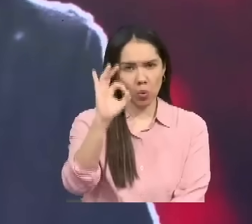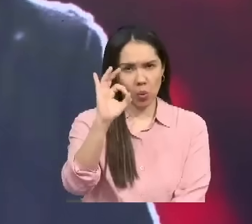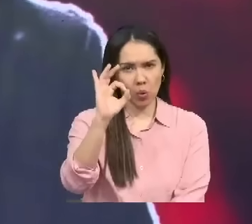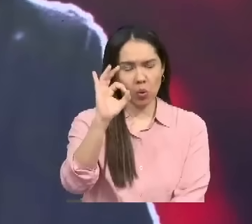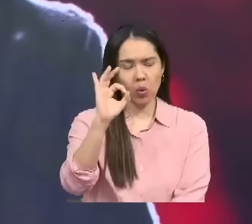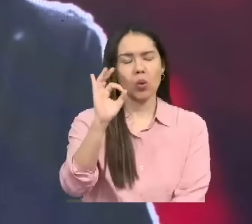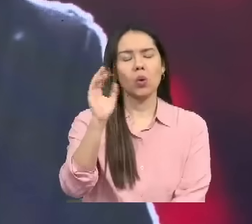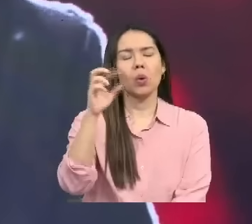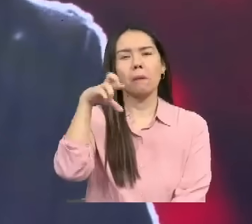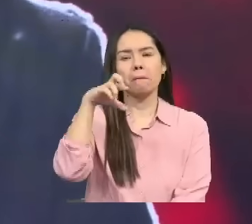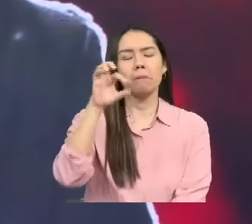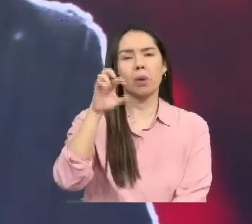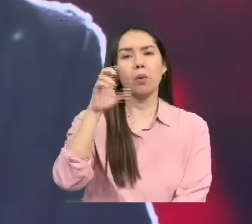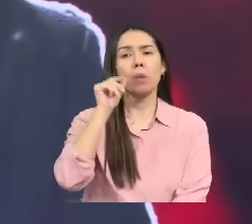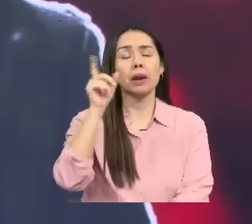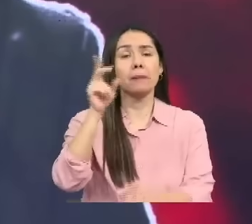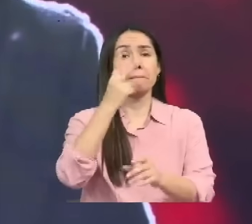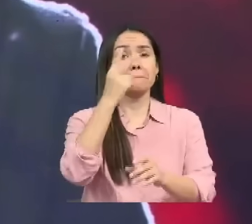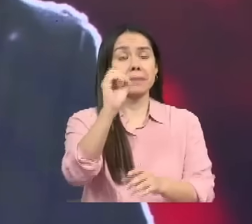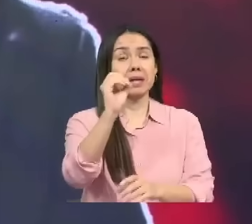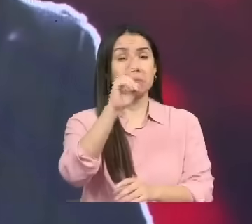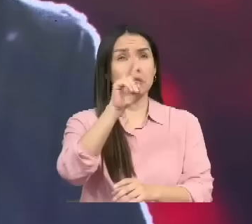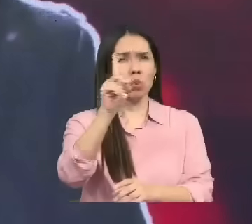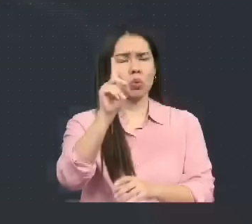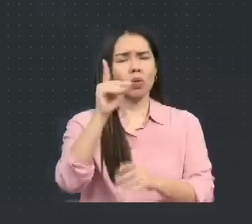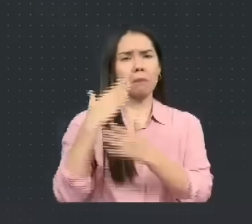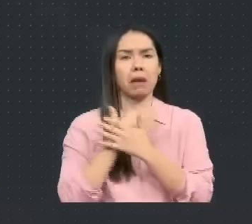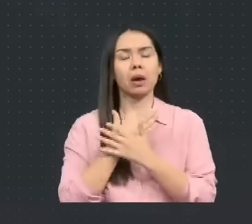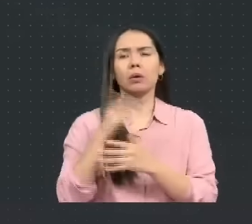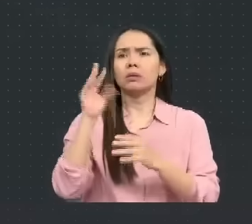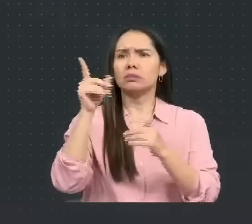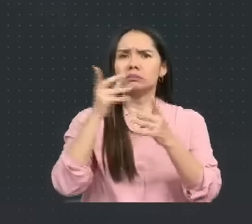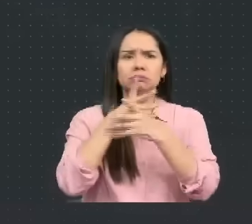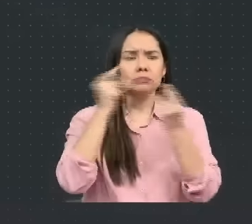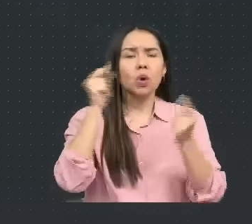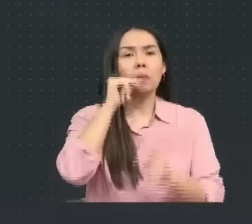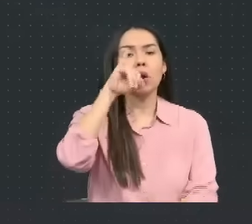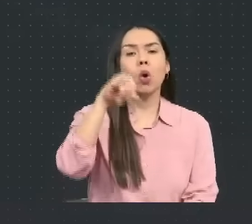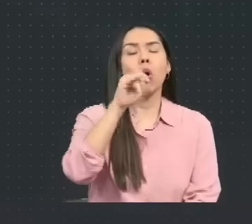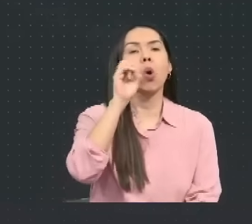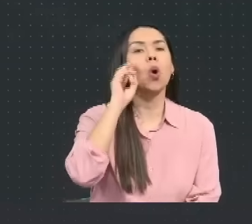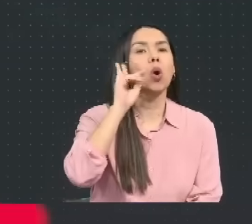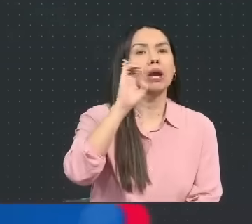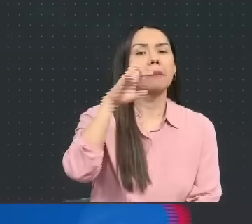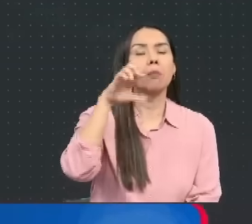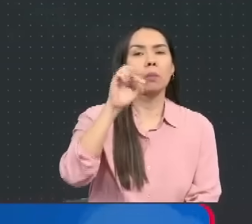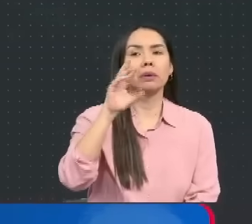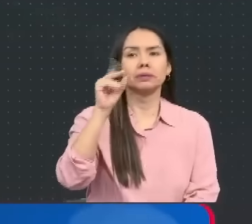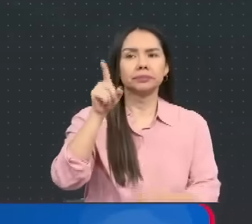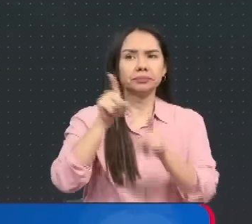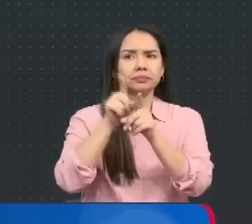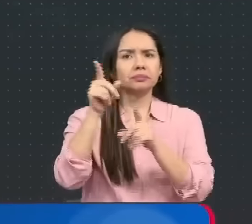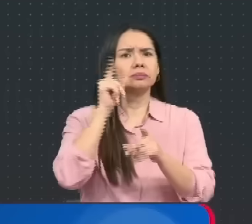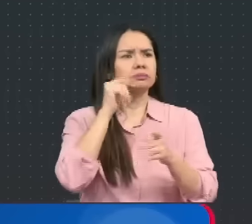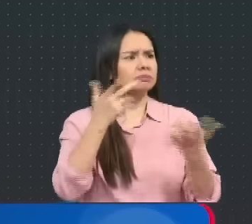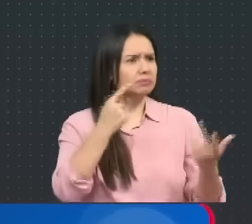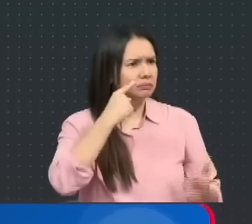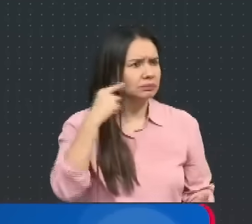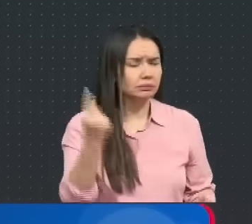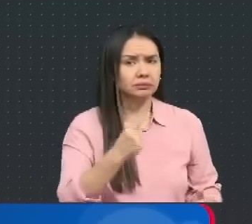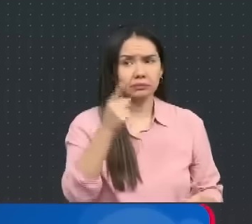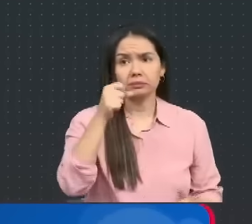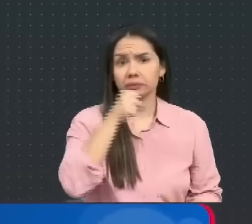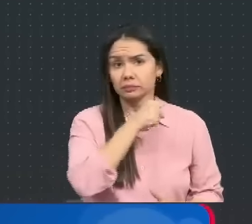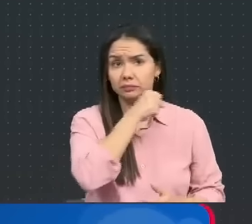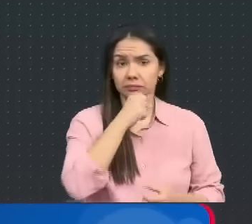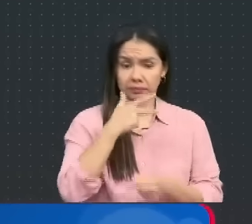Pasado martes 21 de mayo, familiares denunciaron la desaparición de Jorge Sebastián Pop, conocido como Farruko Pop, un cantante